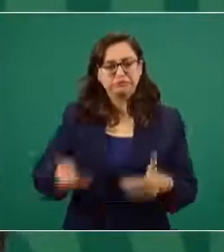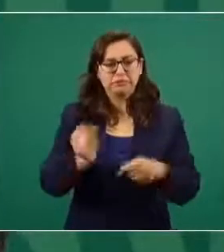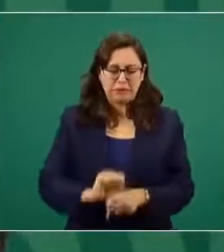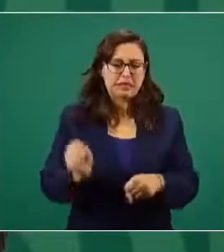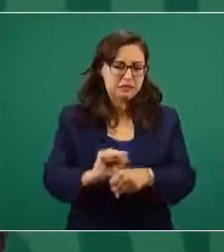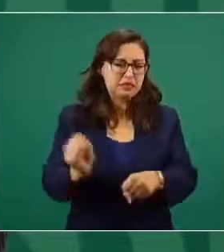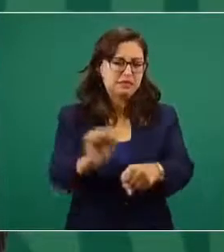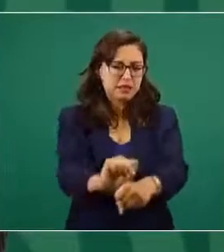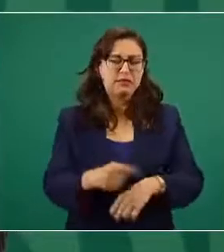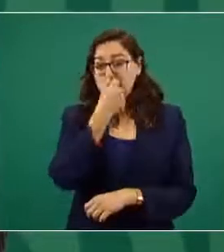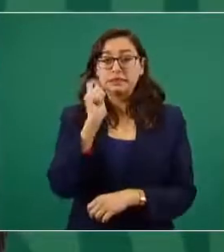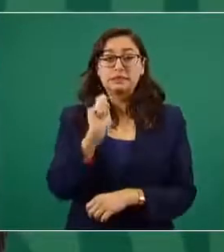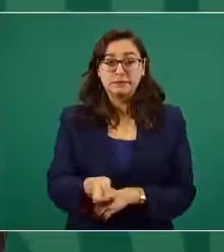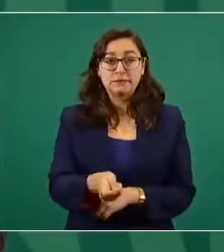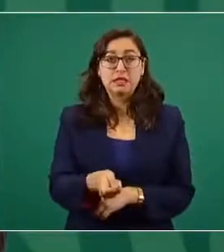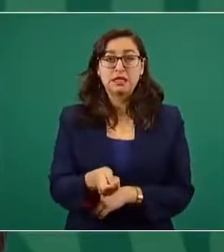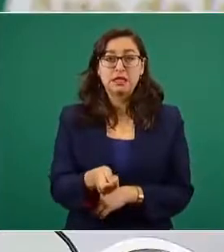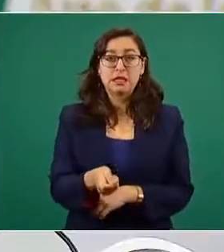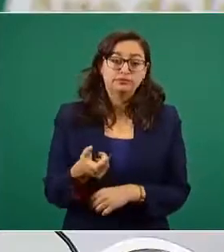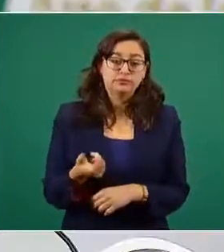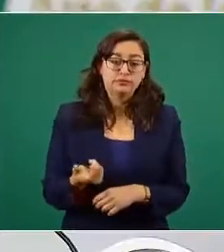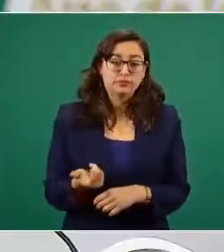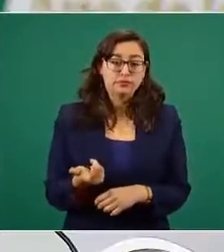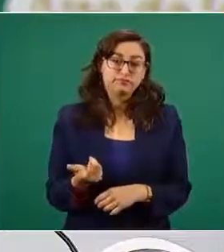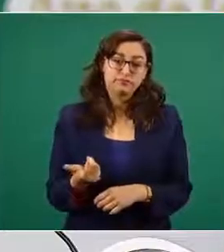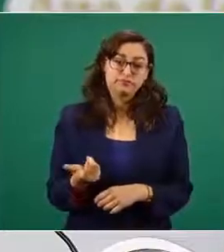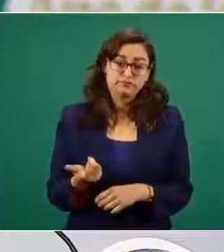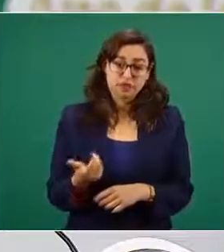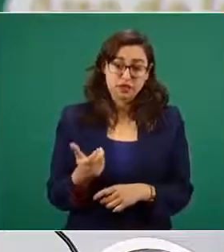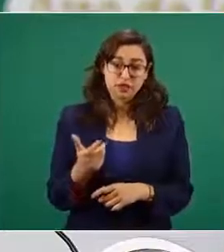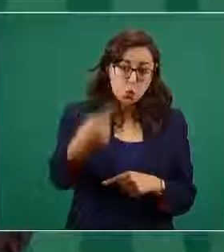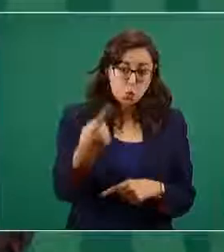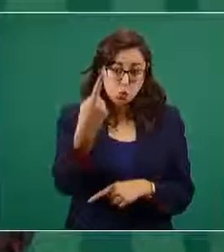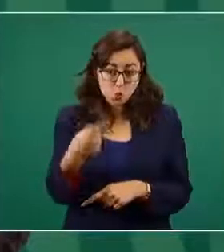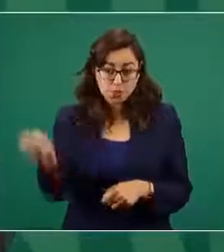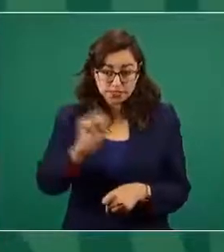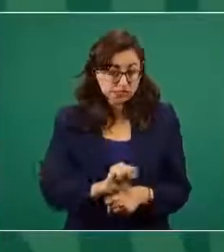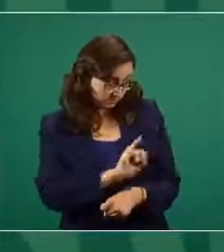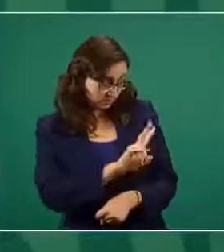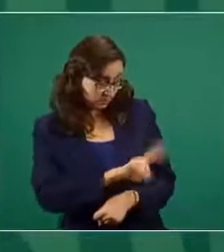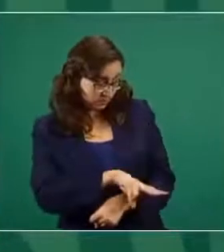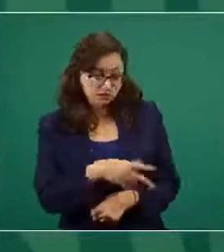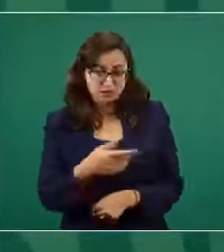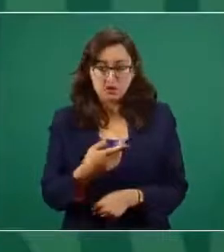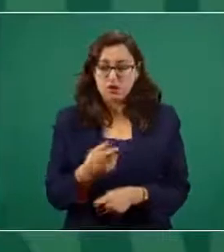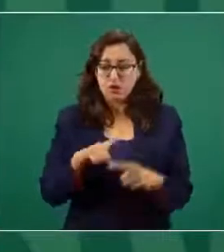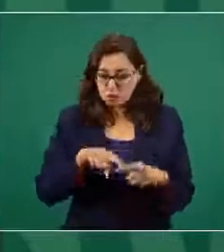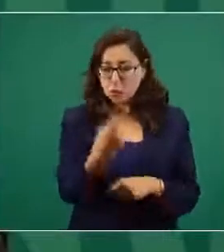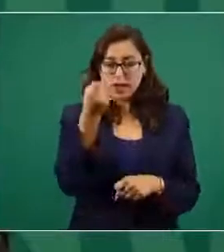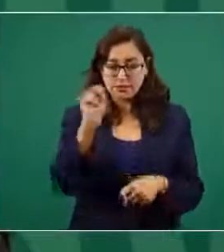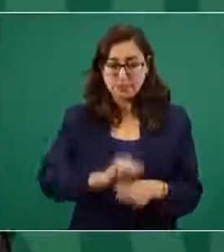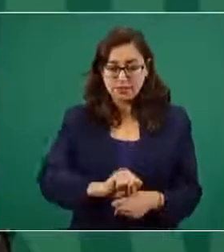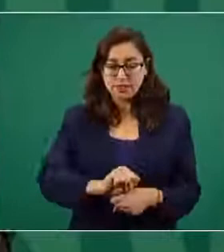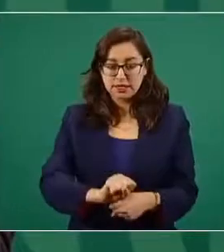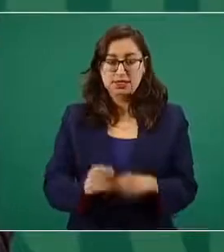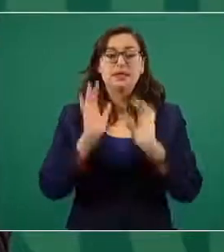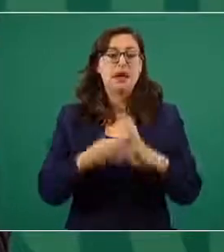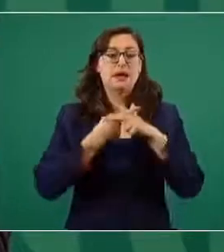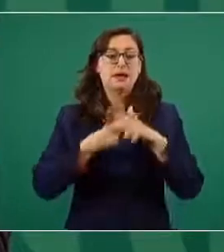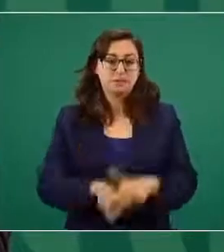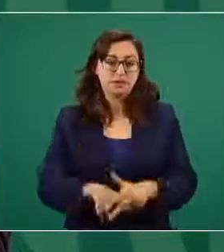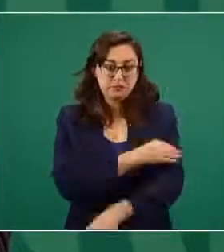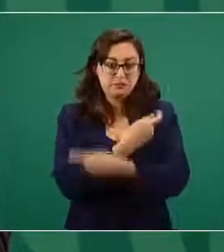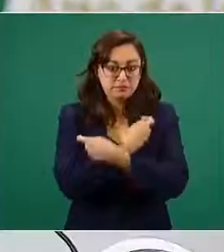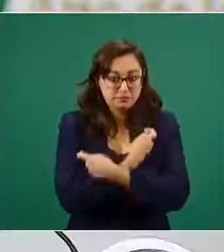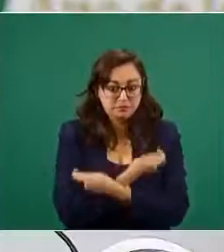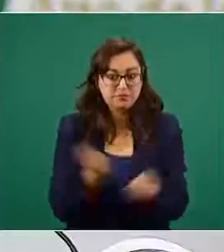semana. De modo que para la próxima semana, así es, ¿verdad, Hugo? Ya se distribuyen